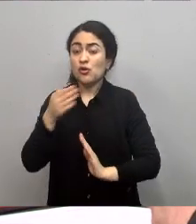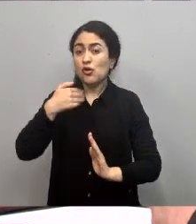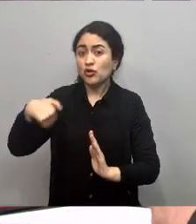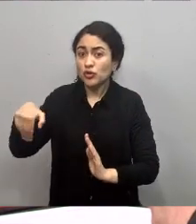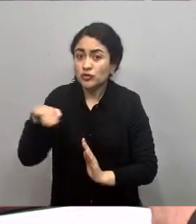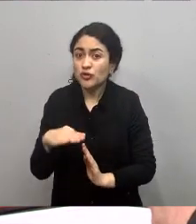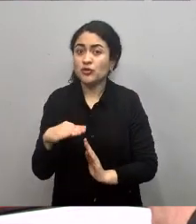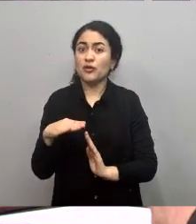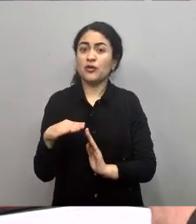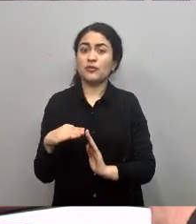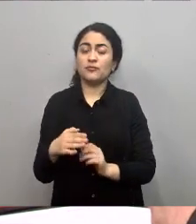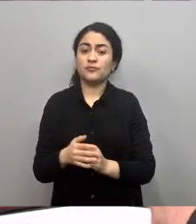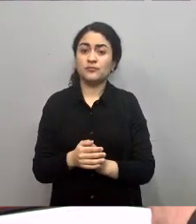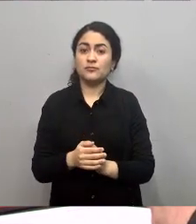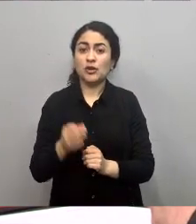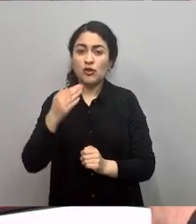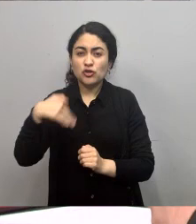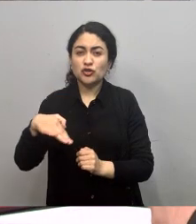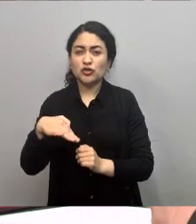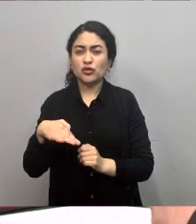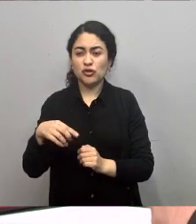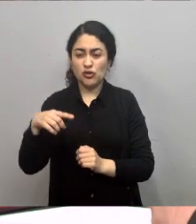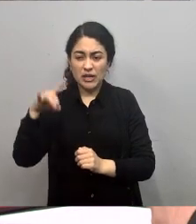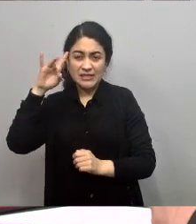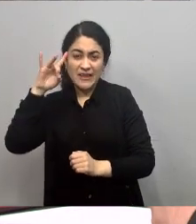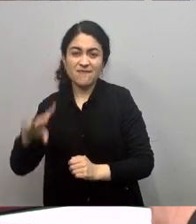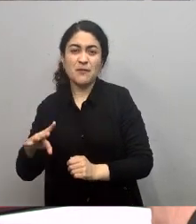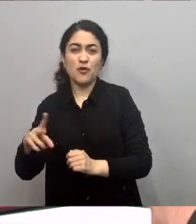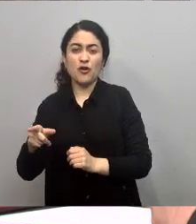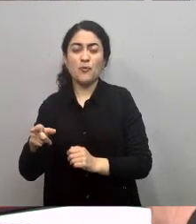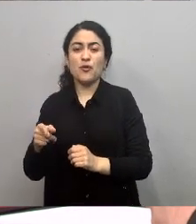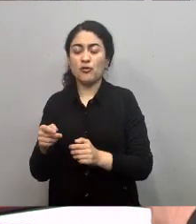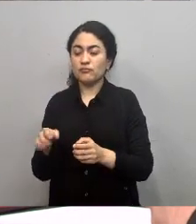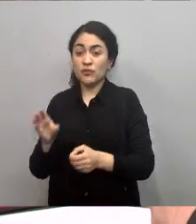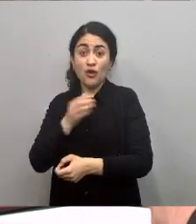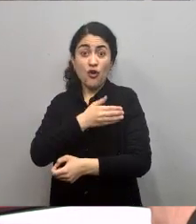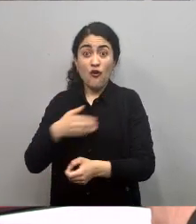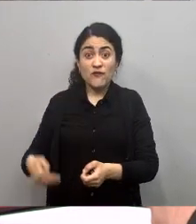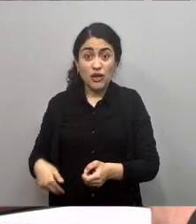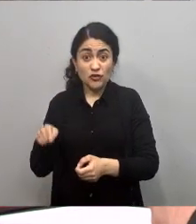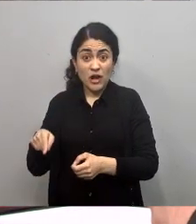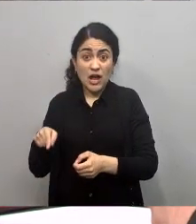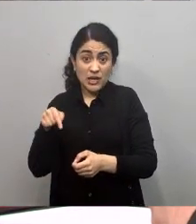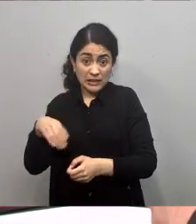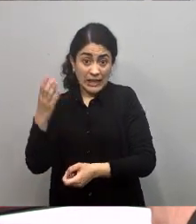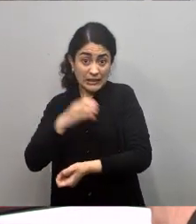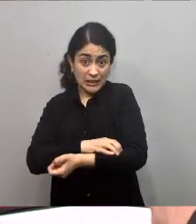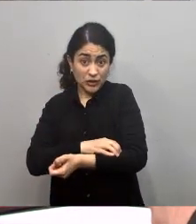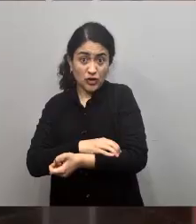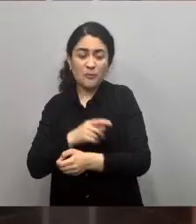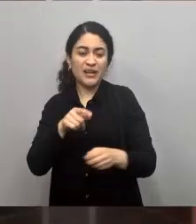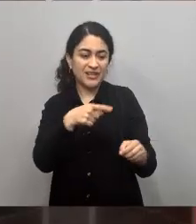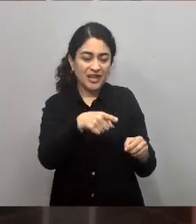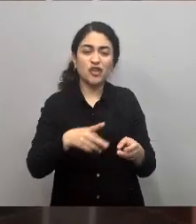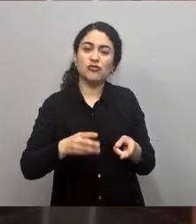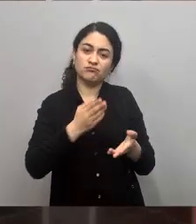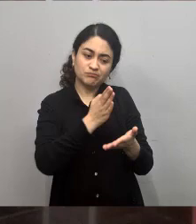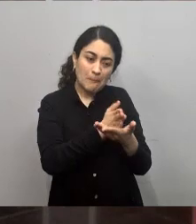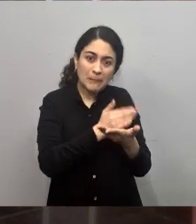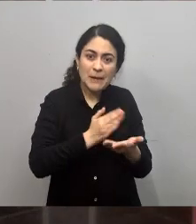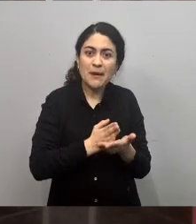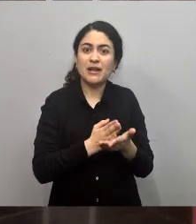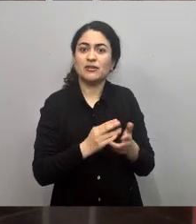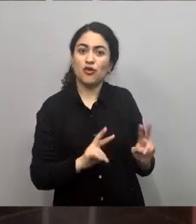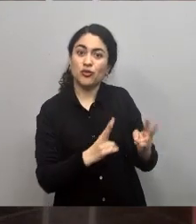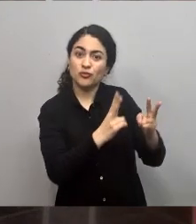nosotros transferimos nuestras facultades como gobierno regional al municipio para que éste ejecute las obras, sino que